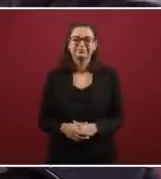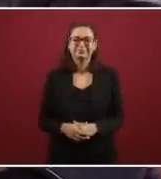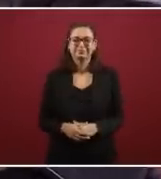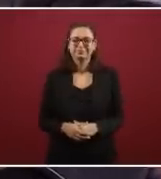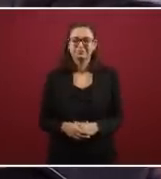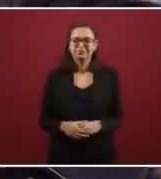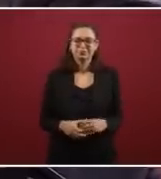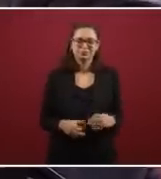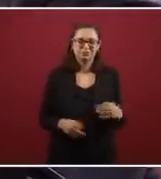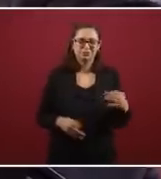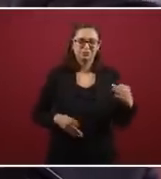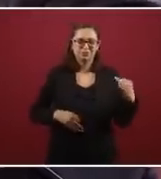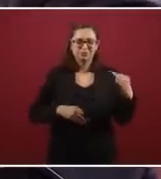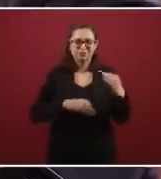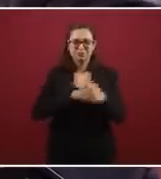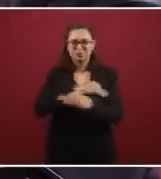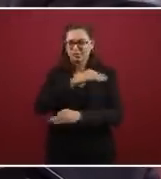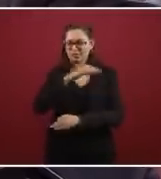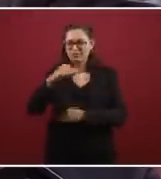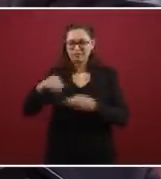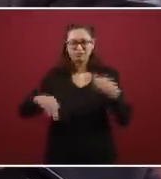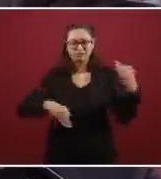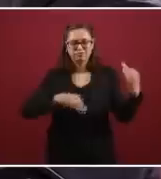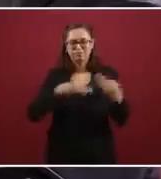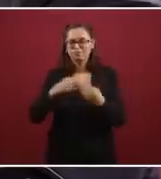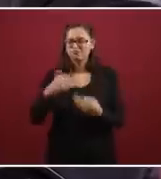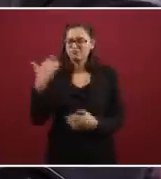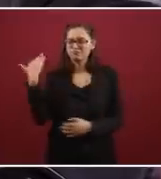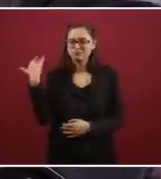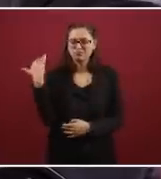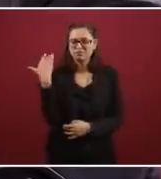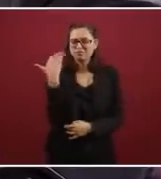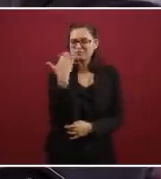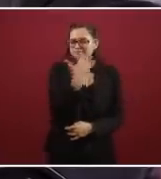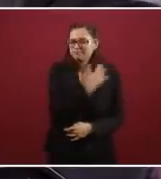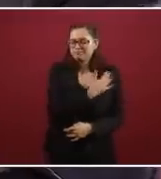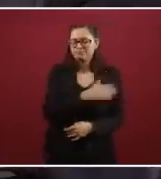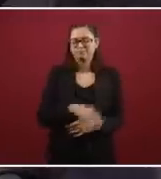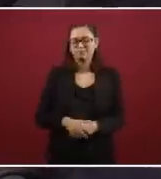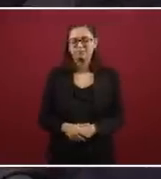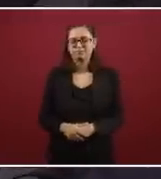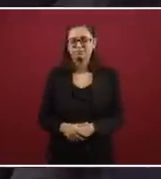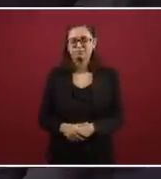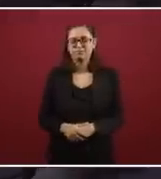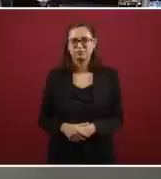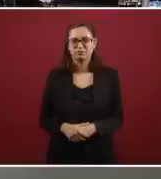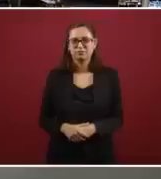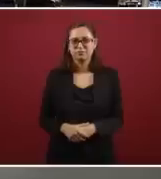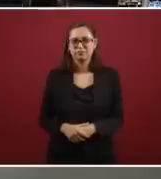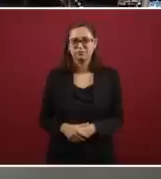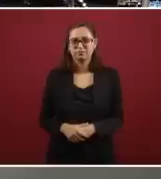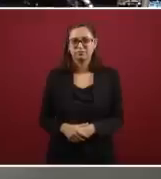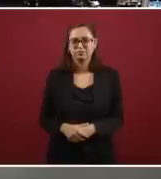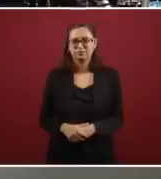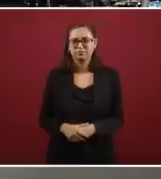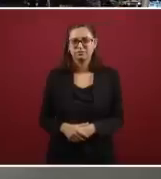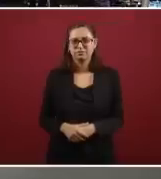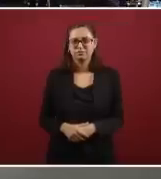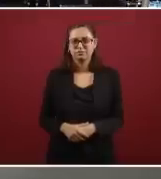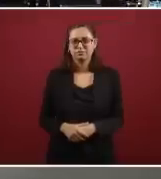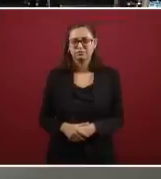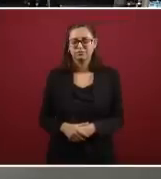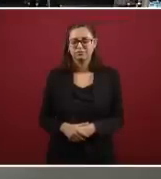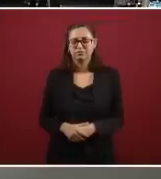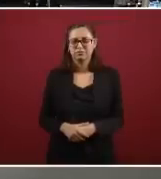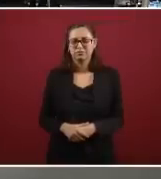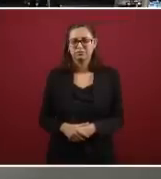todo se disfruta en el país. Ojalá y pues